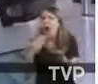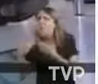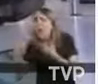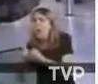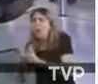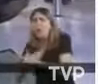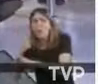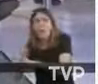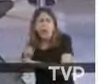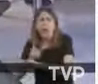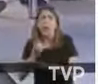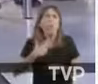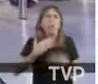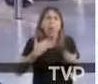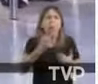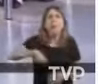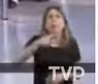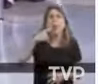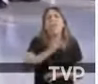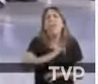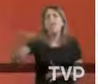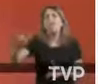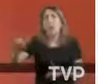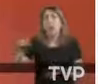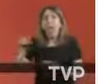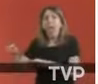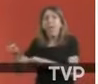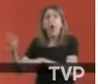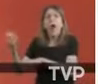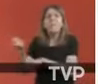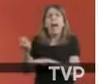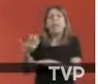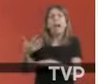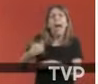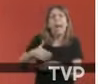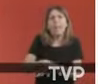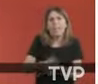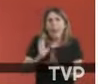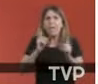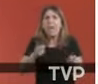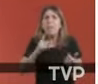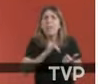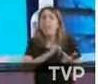hay otros caminos. Denunciando la estafa y denunciando la deuda privada, que a mí se me pone como que yo